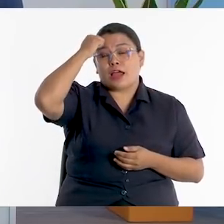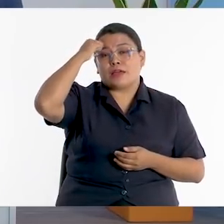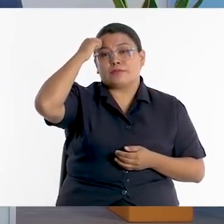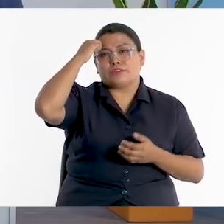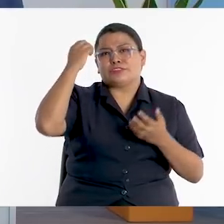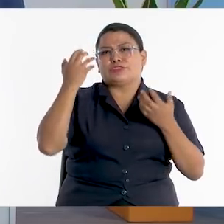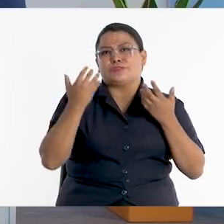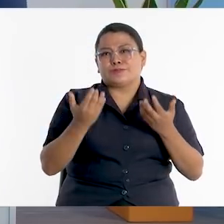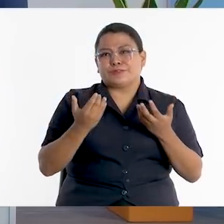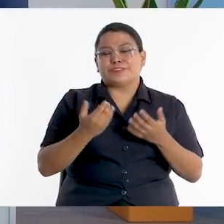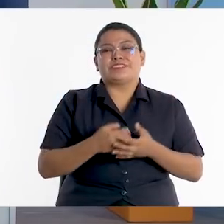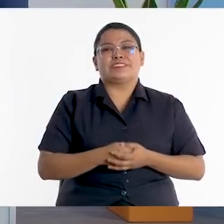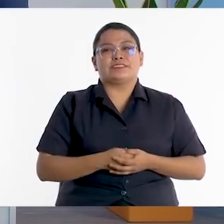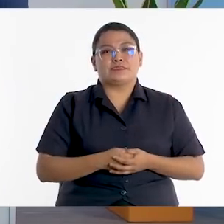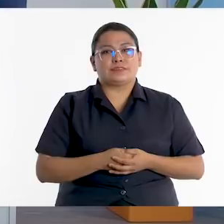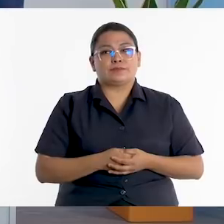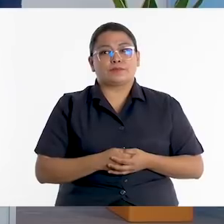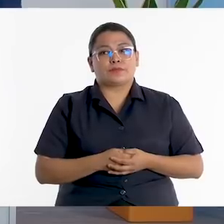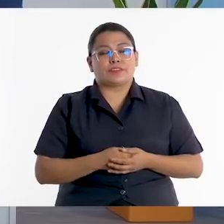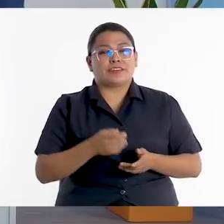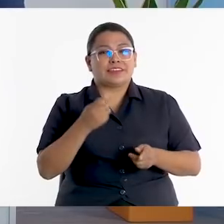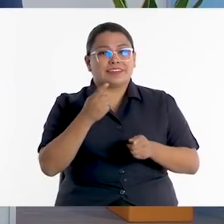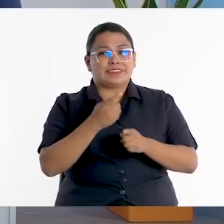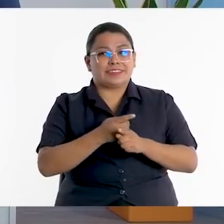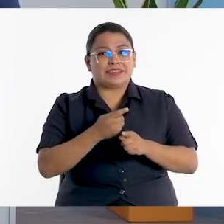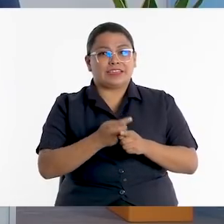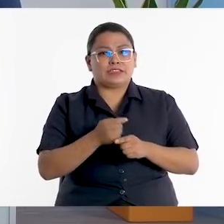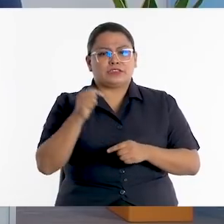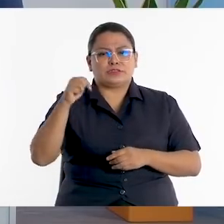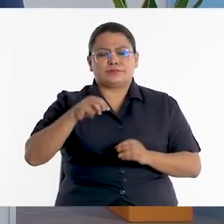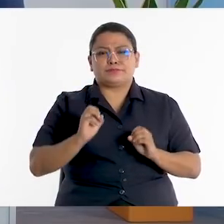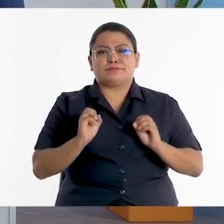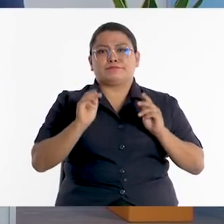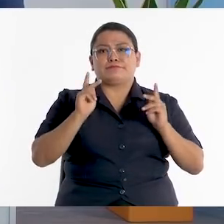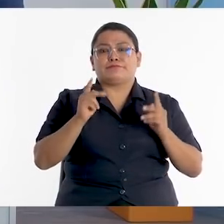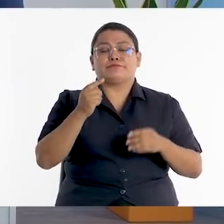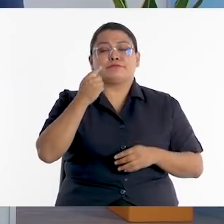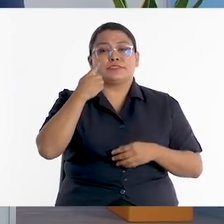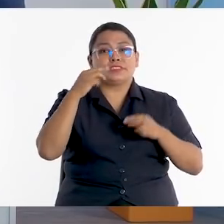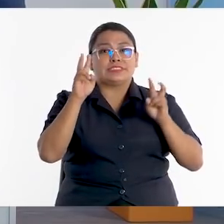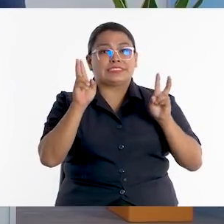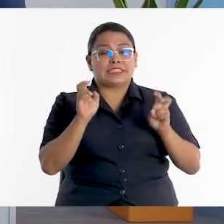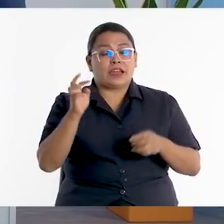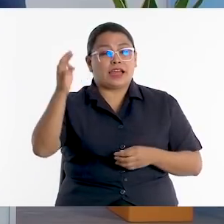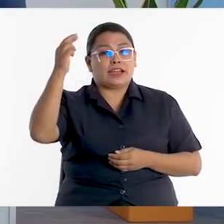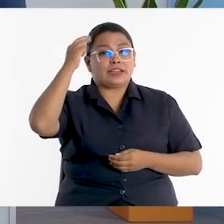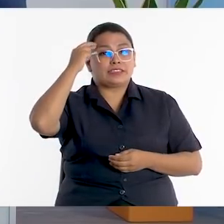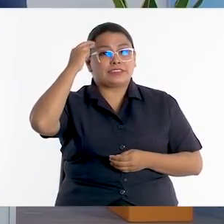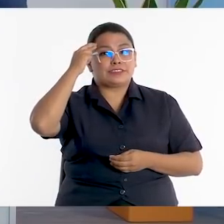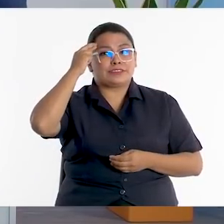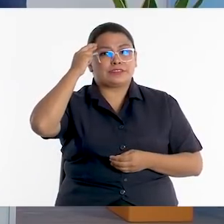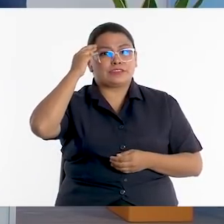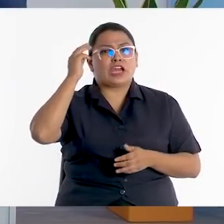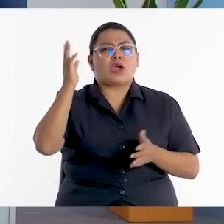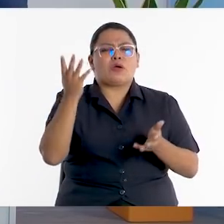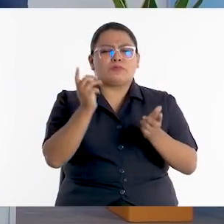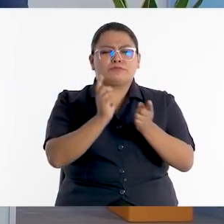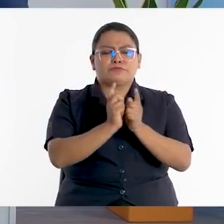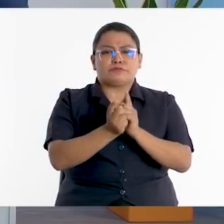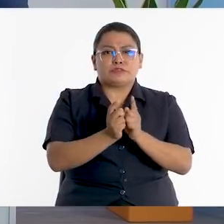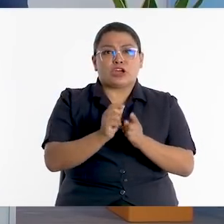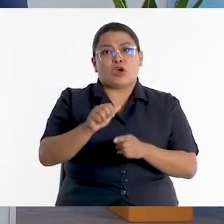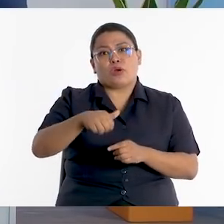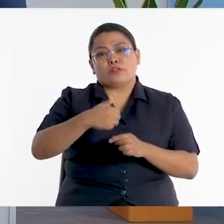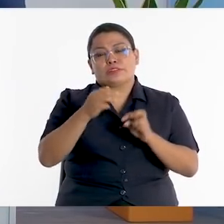y reforzaran otras. Así es, Alejandra, y en esta ocasión hablaremos sobre razones y cómo se relaciona con